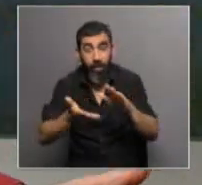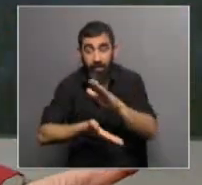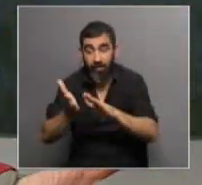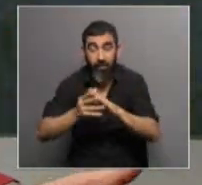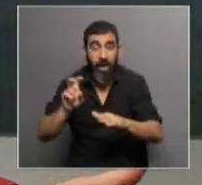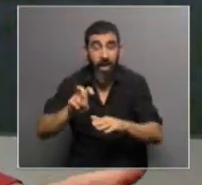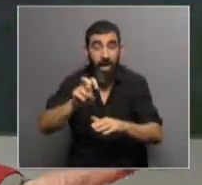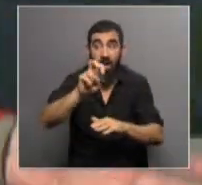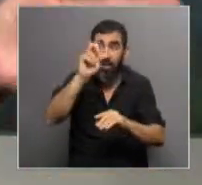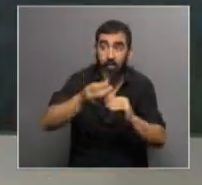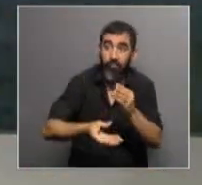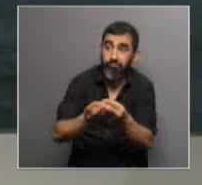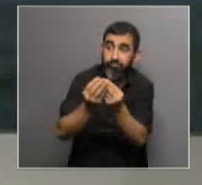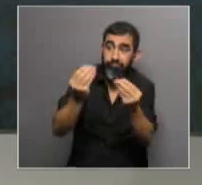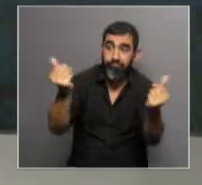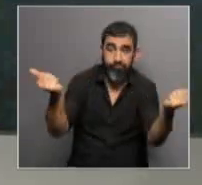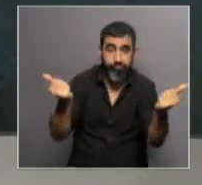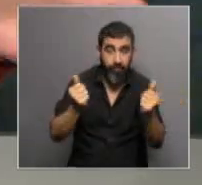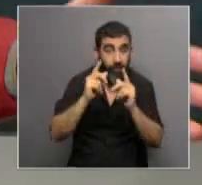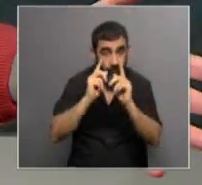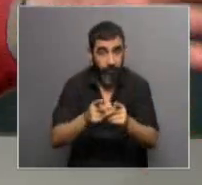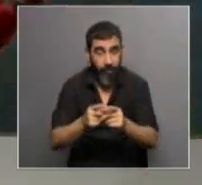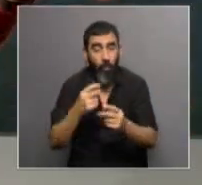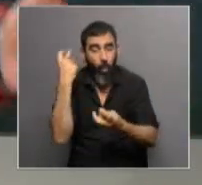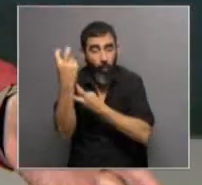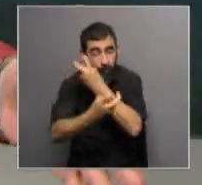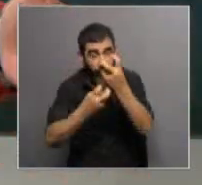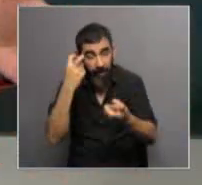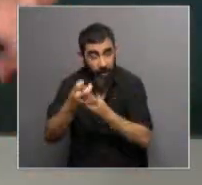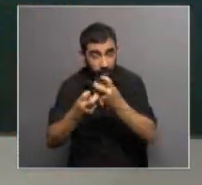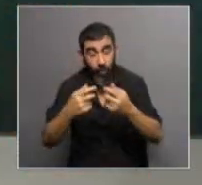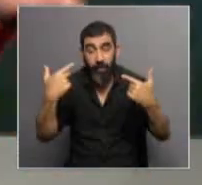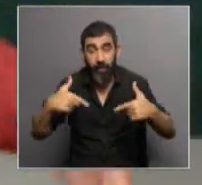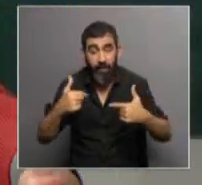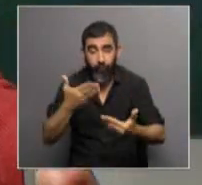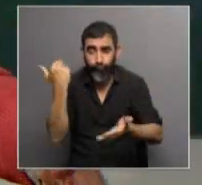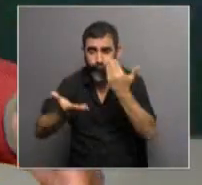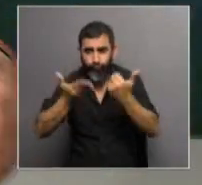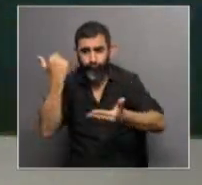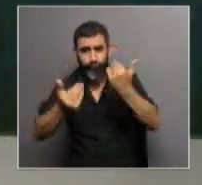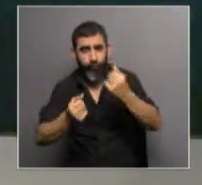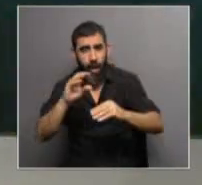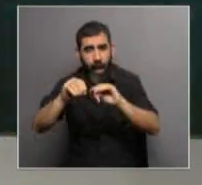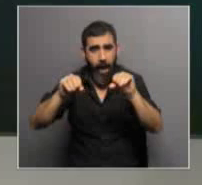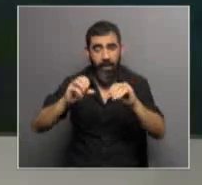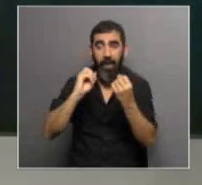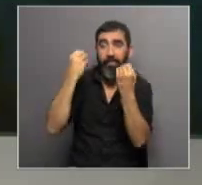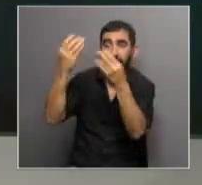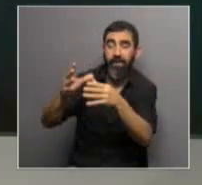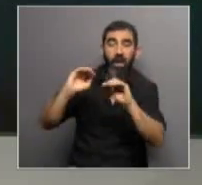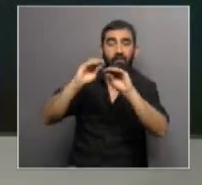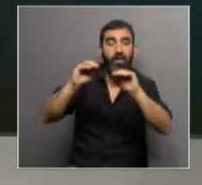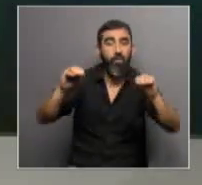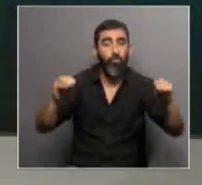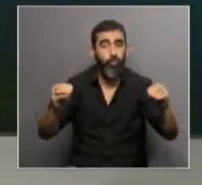escaleras además de todo después de cada viento no sale pasaba la intendencia levantaban la arena y la tiraba en la basura